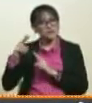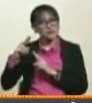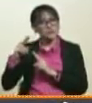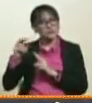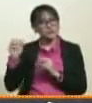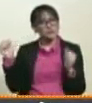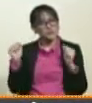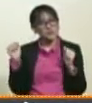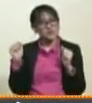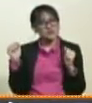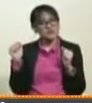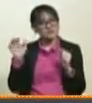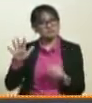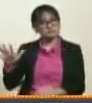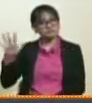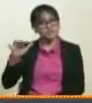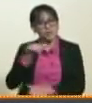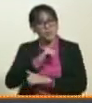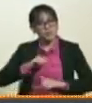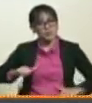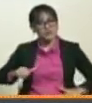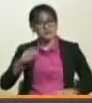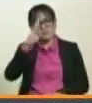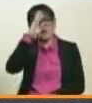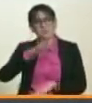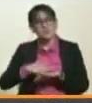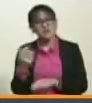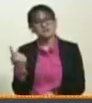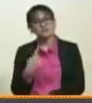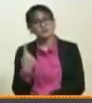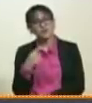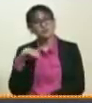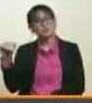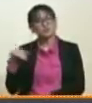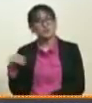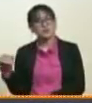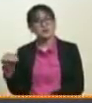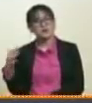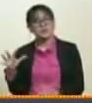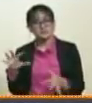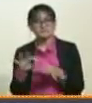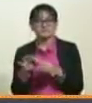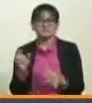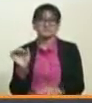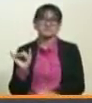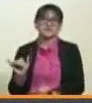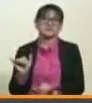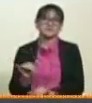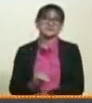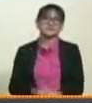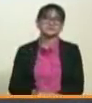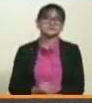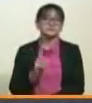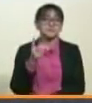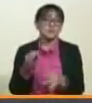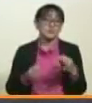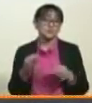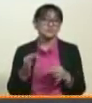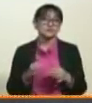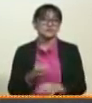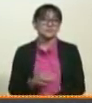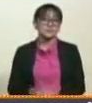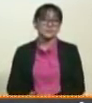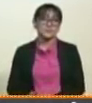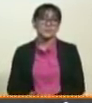parte de alta de apure portuguesa y barinas porque nada más del sur ya porque porque está relacionado con el señor guanipa que era también de primero justicia entonces